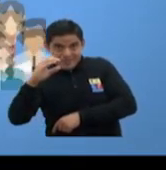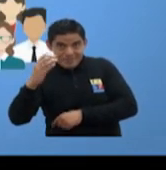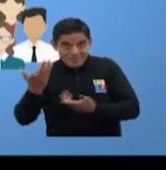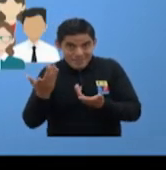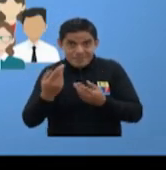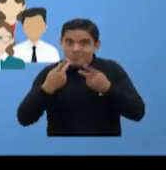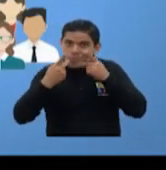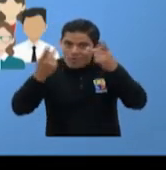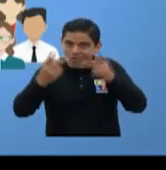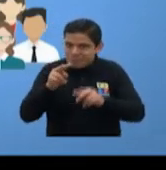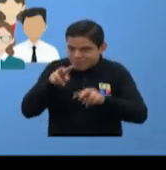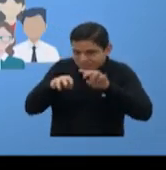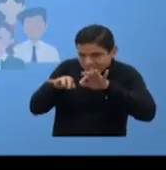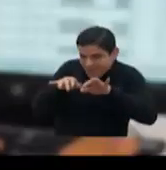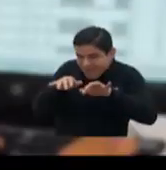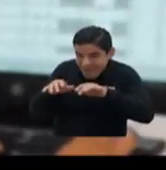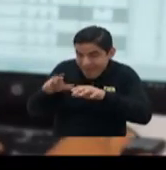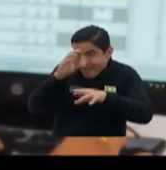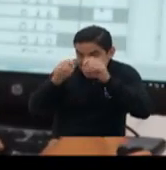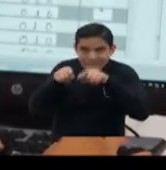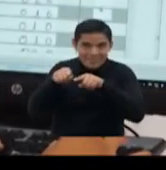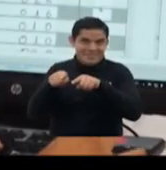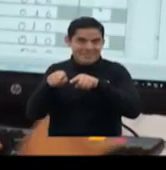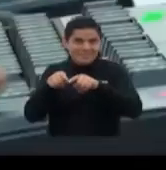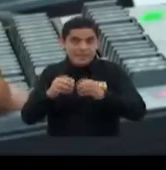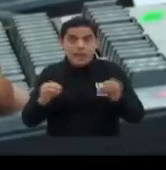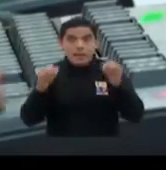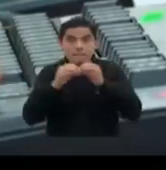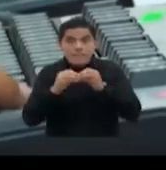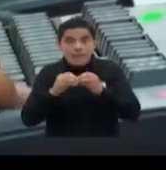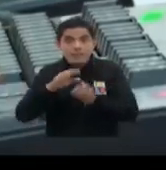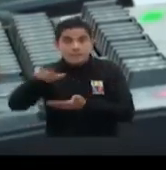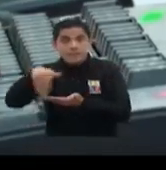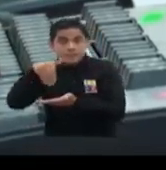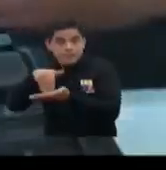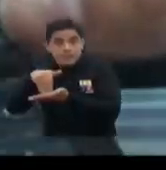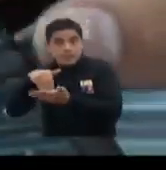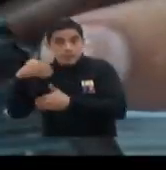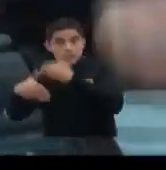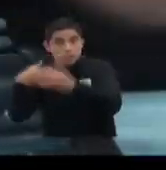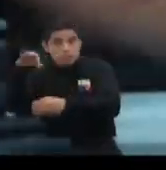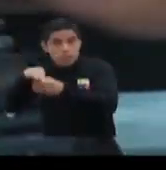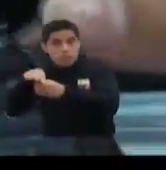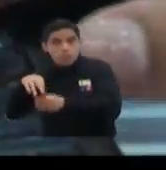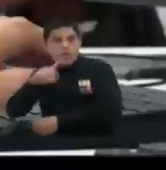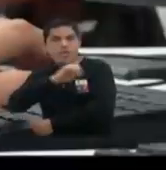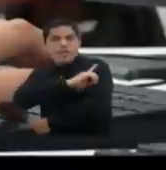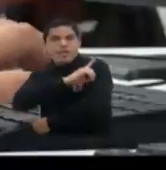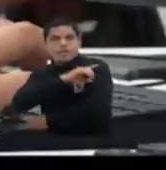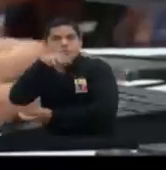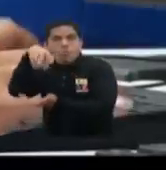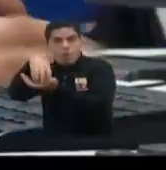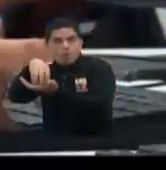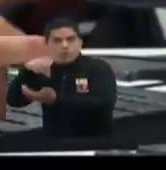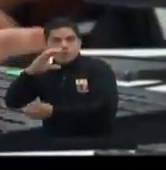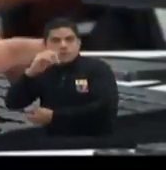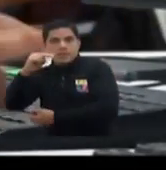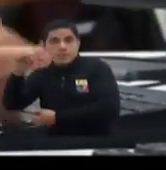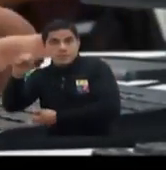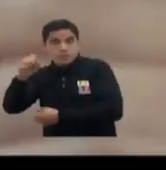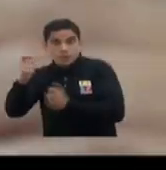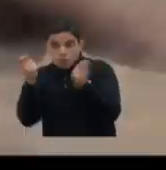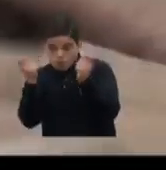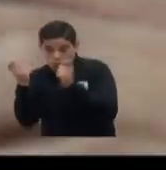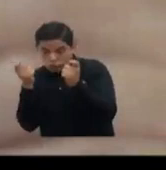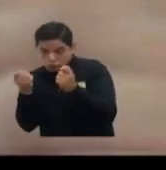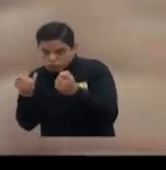www.cne.gov.es para conocimiento público. Luego son procesadas en los centros de procesamiento de resultados en cada delegación provincial electoral. Una vez